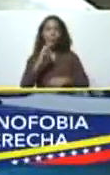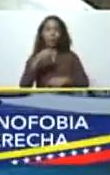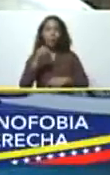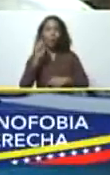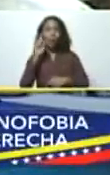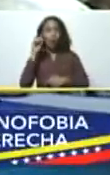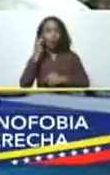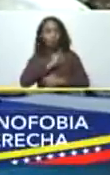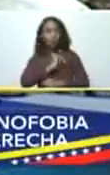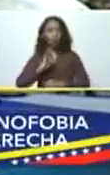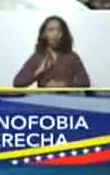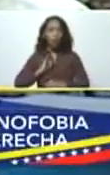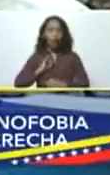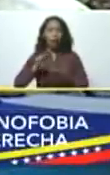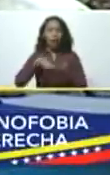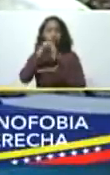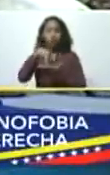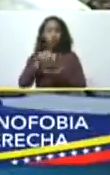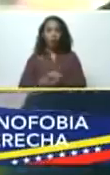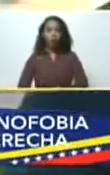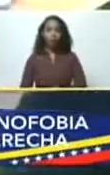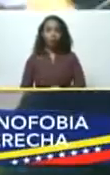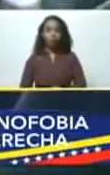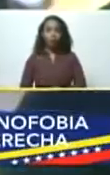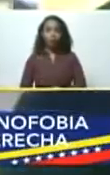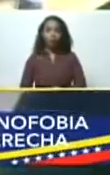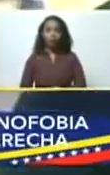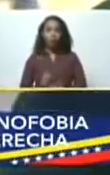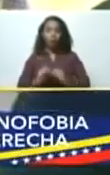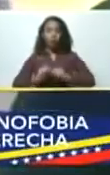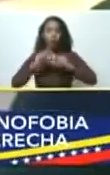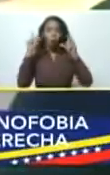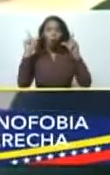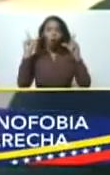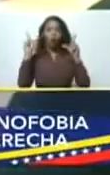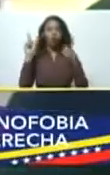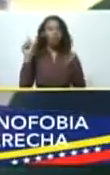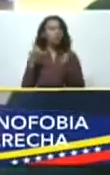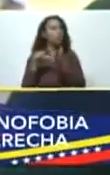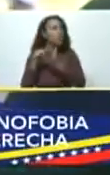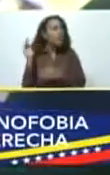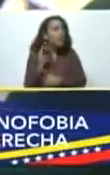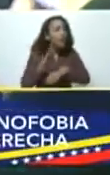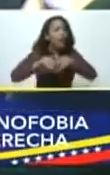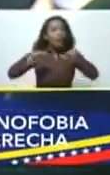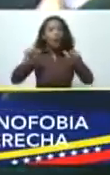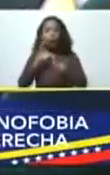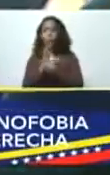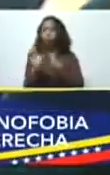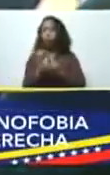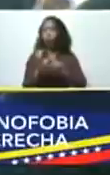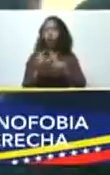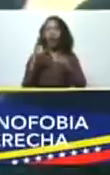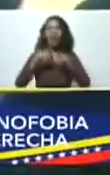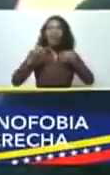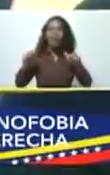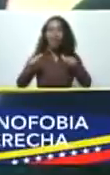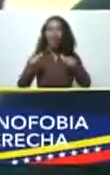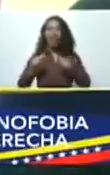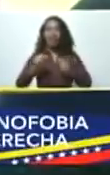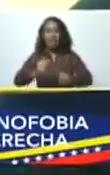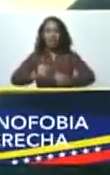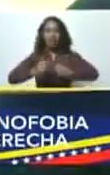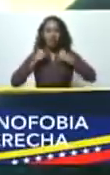despierta la identidad nacional y le despierta de dónde viene esta tierra. Una tierra de guerreros,